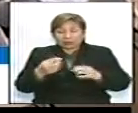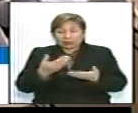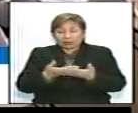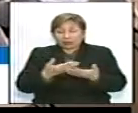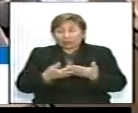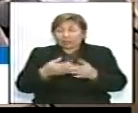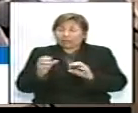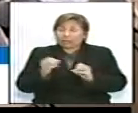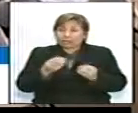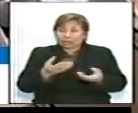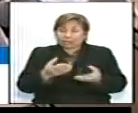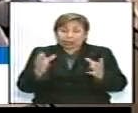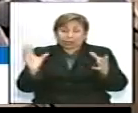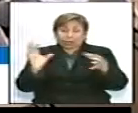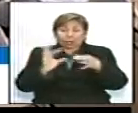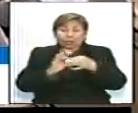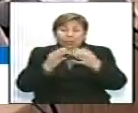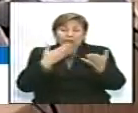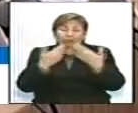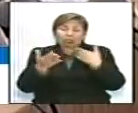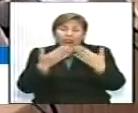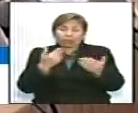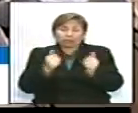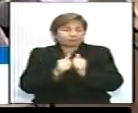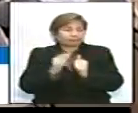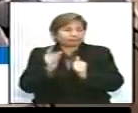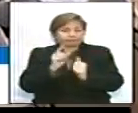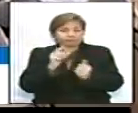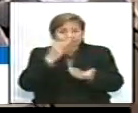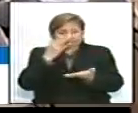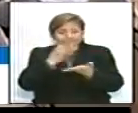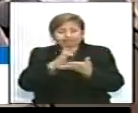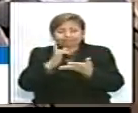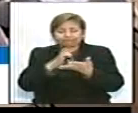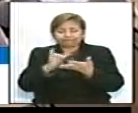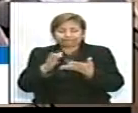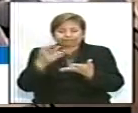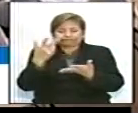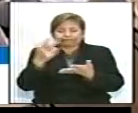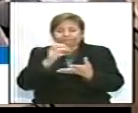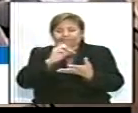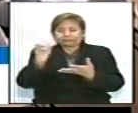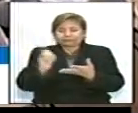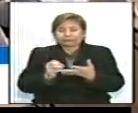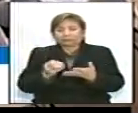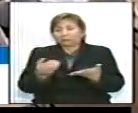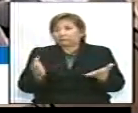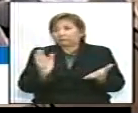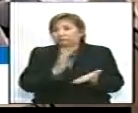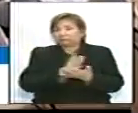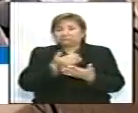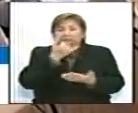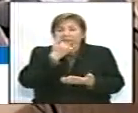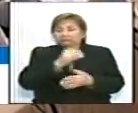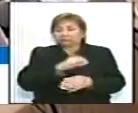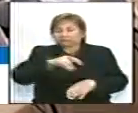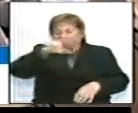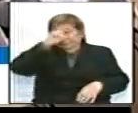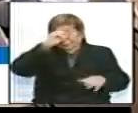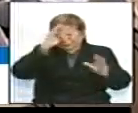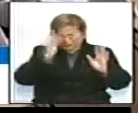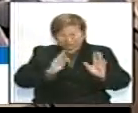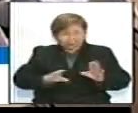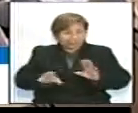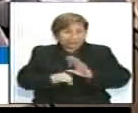ellos coordinan. No pueden ser fiscalizadas. Cobran el 3% y no pasa absolutamente nada. Y el Perú está